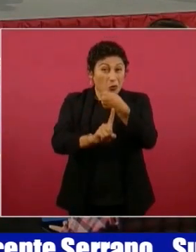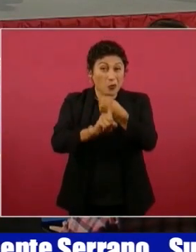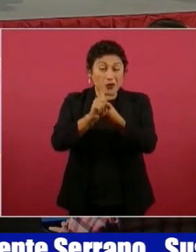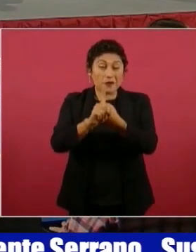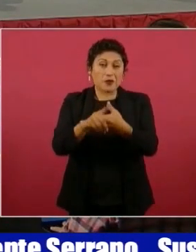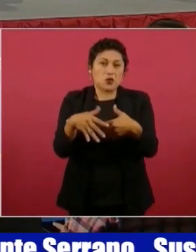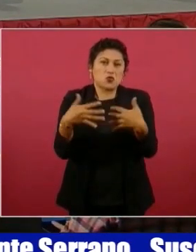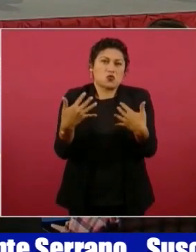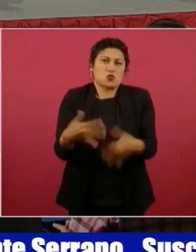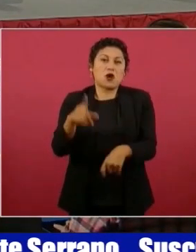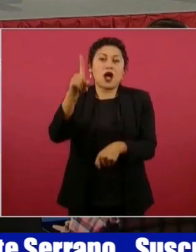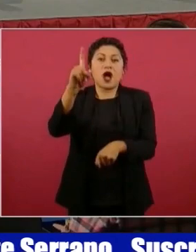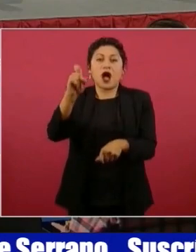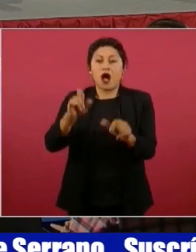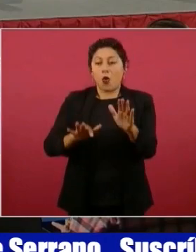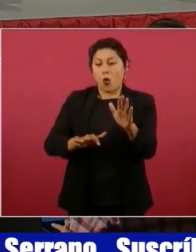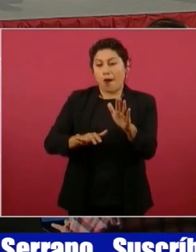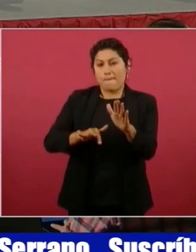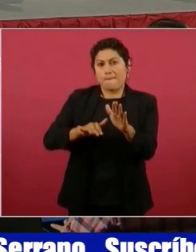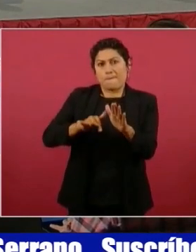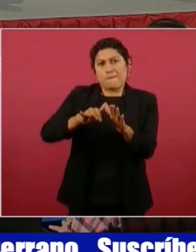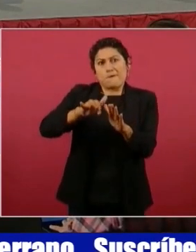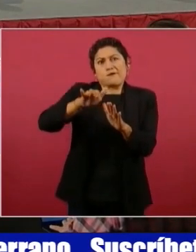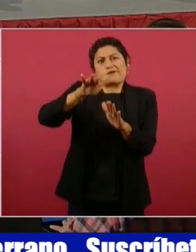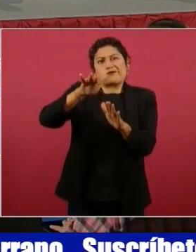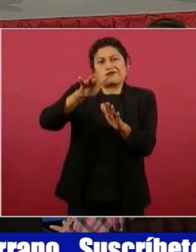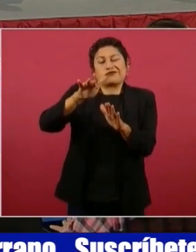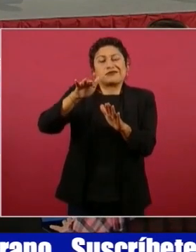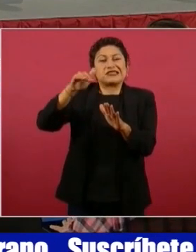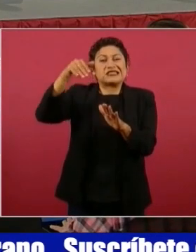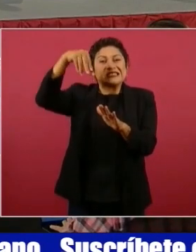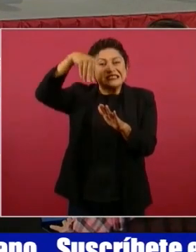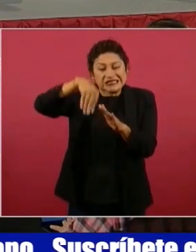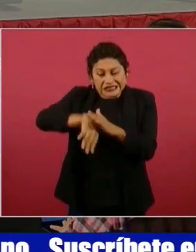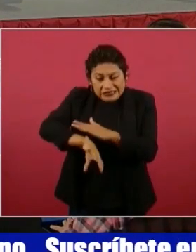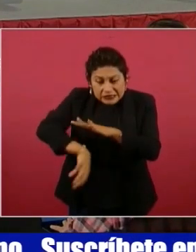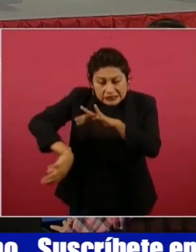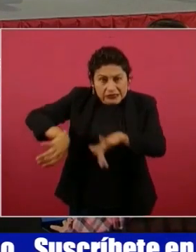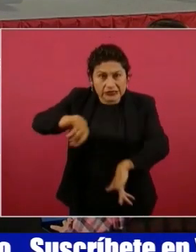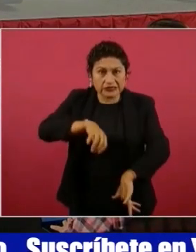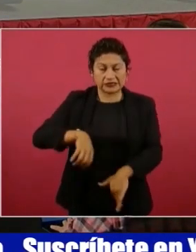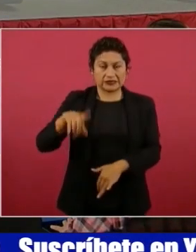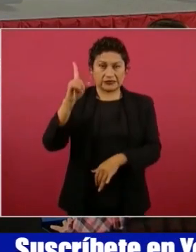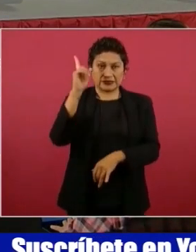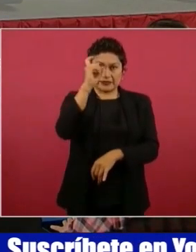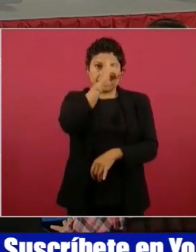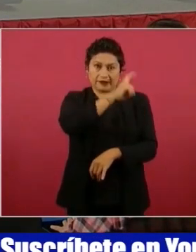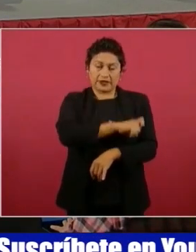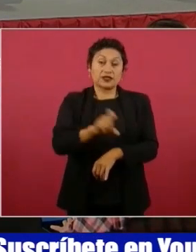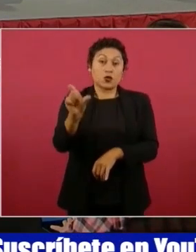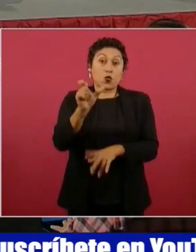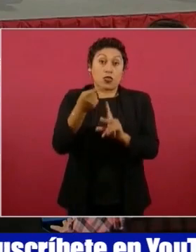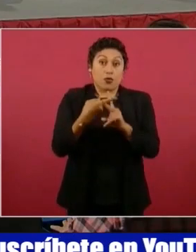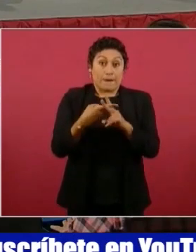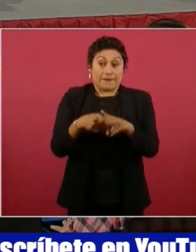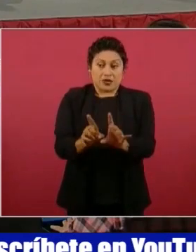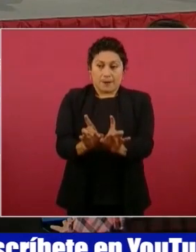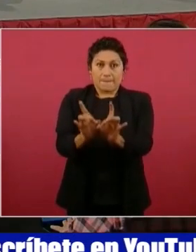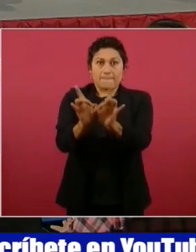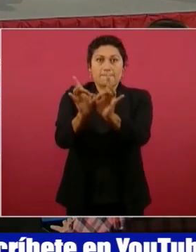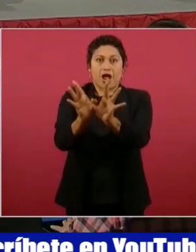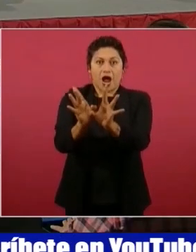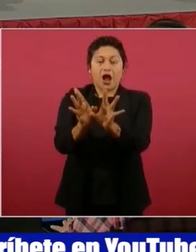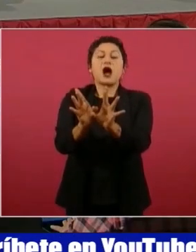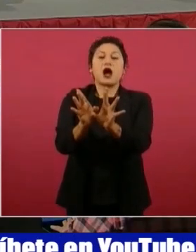la inundación de los pozos y se procedió desde el principio, porque eso fue lo que